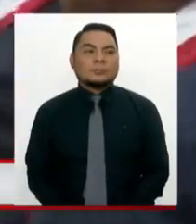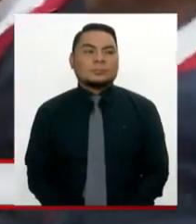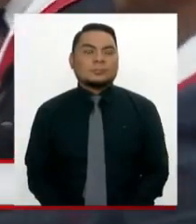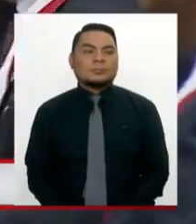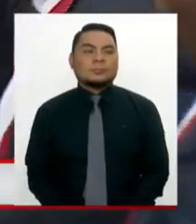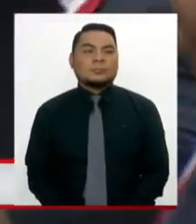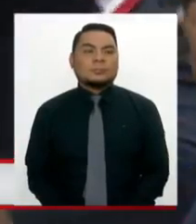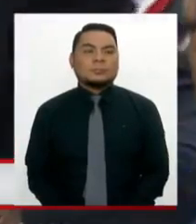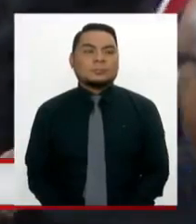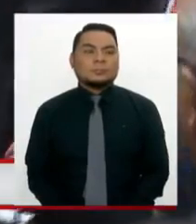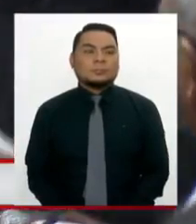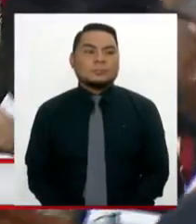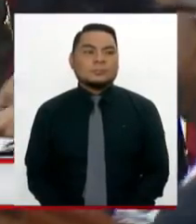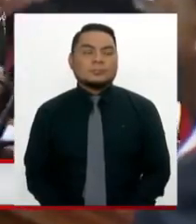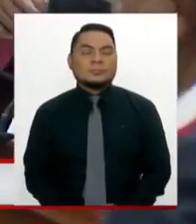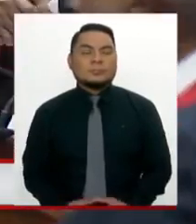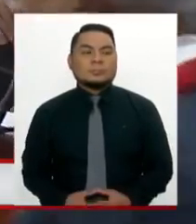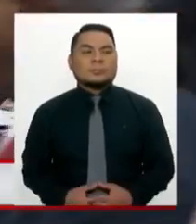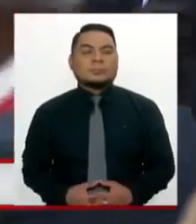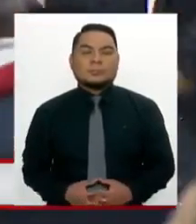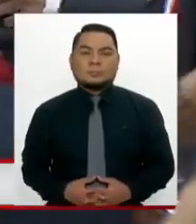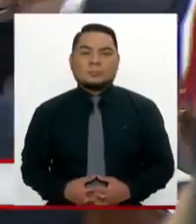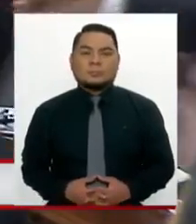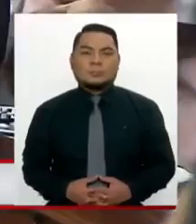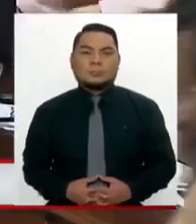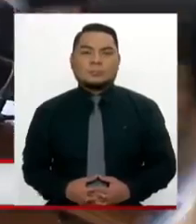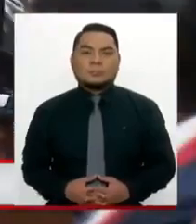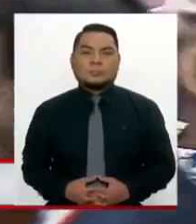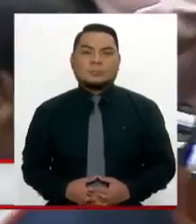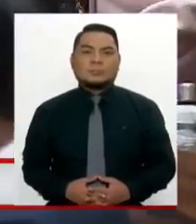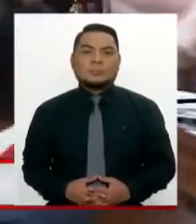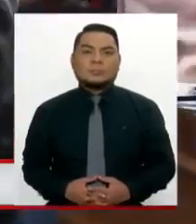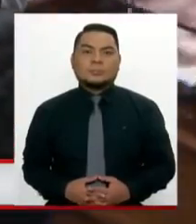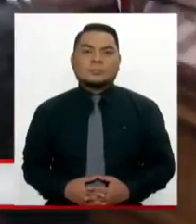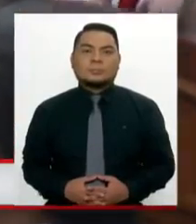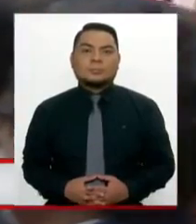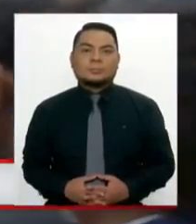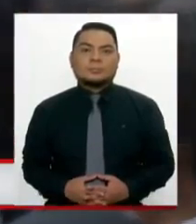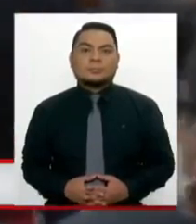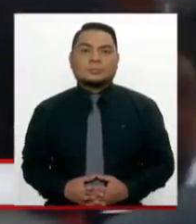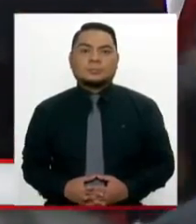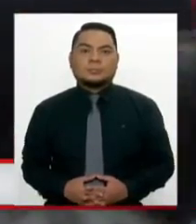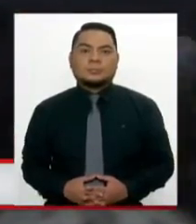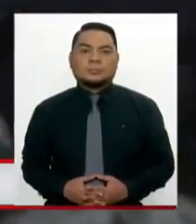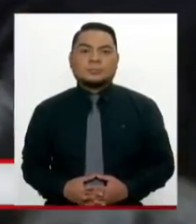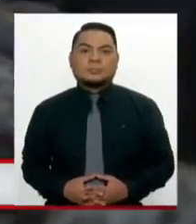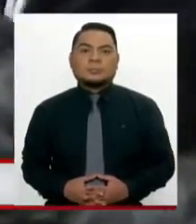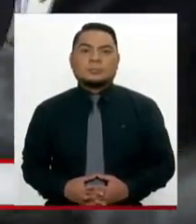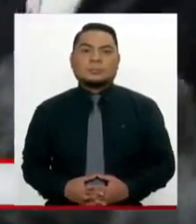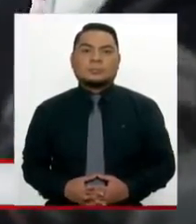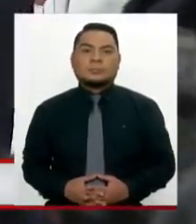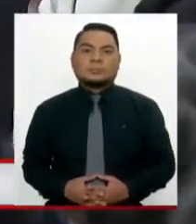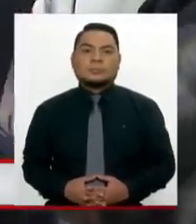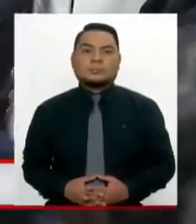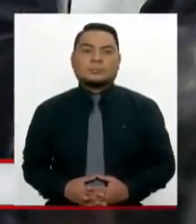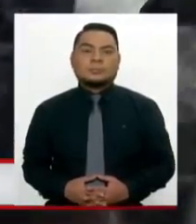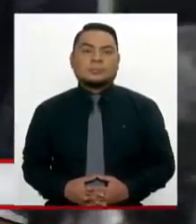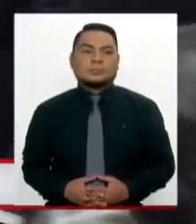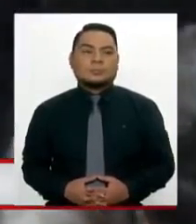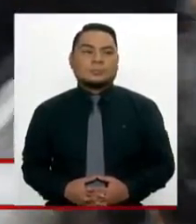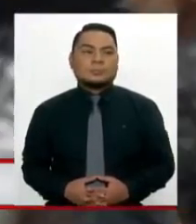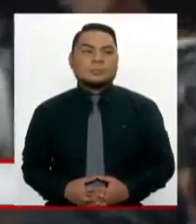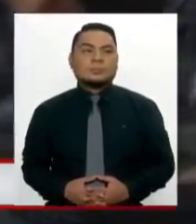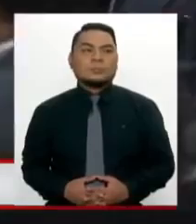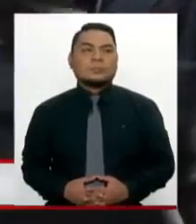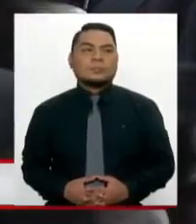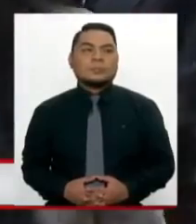de la justicia y también acompañaba otro pedido respecto a los proyectos de ley que ha presentado ante el Congreso